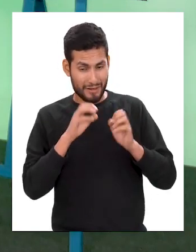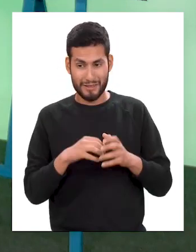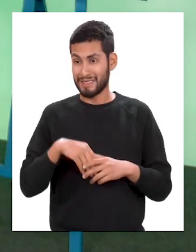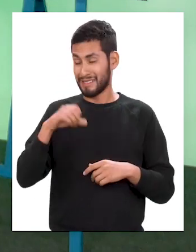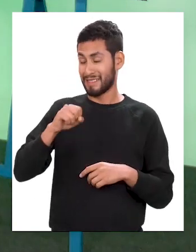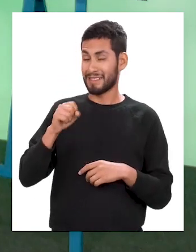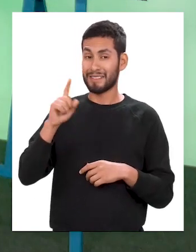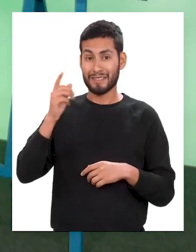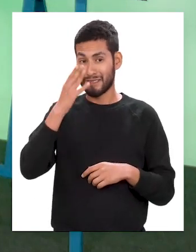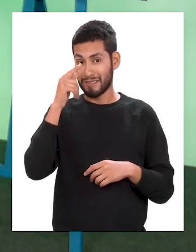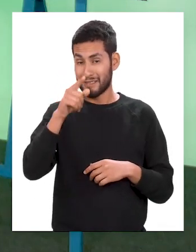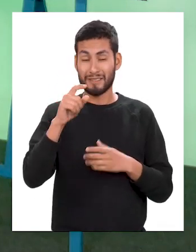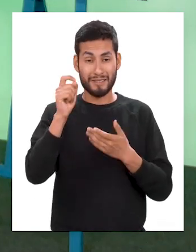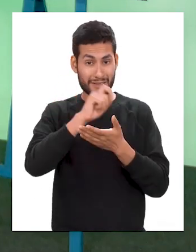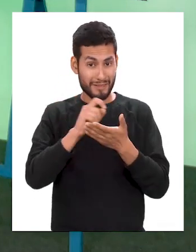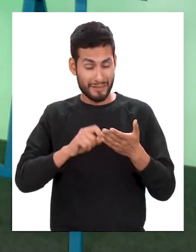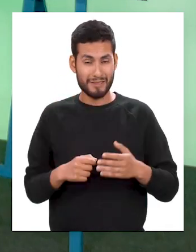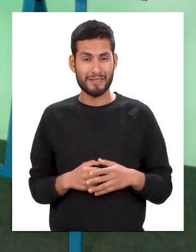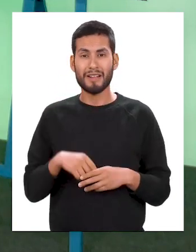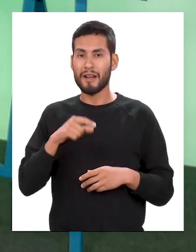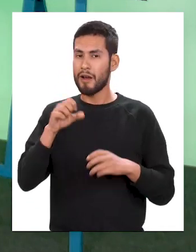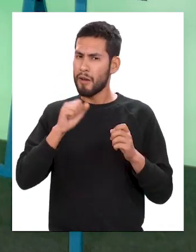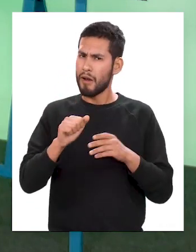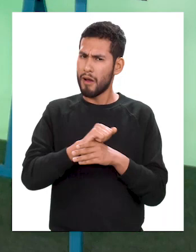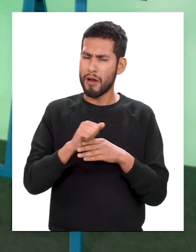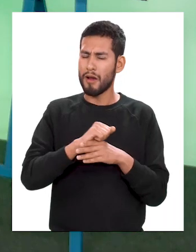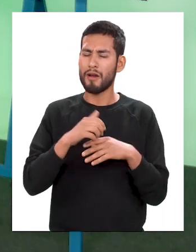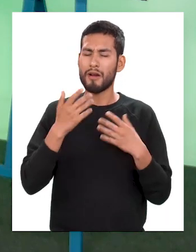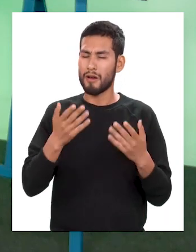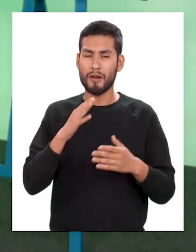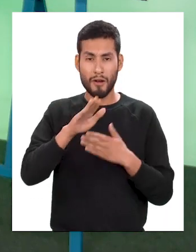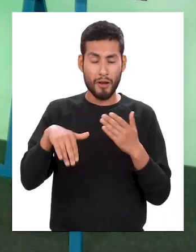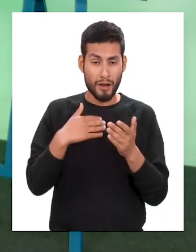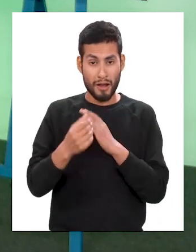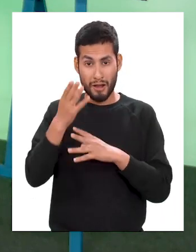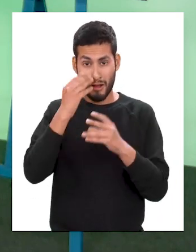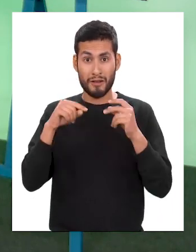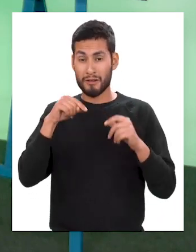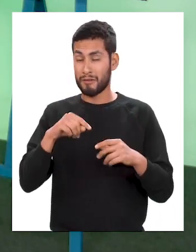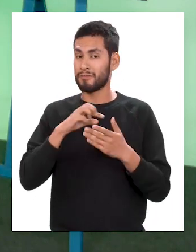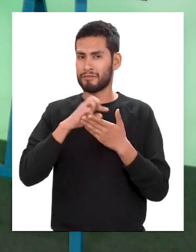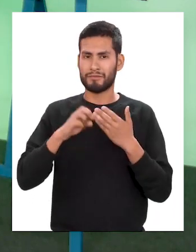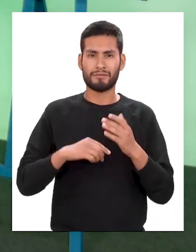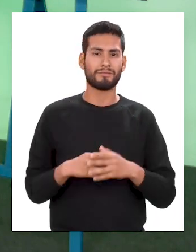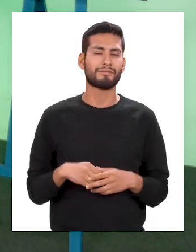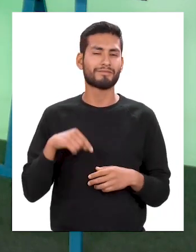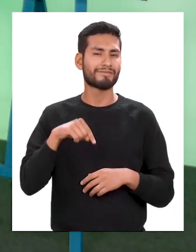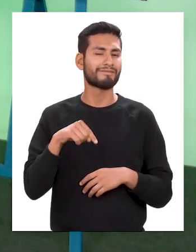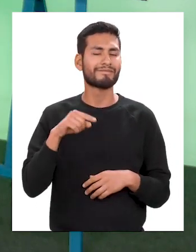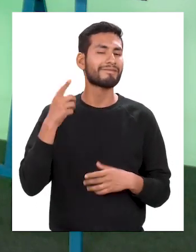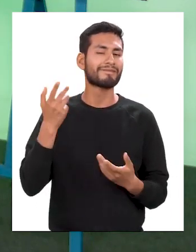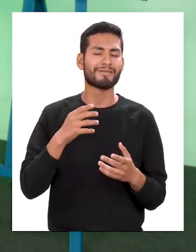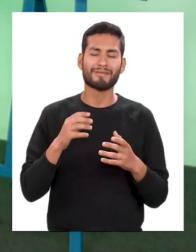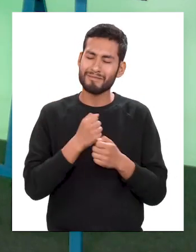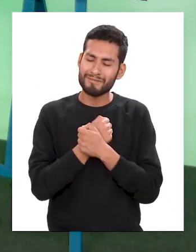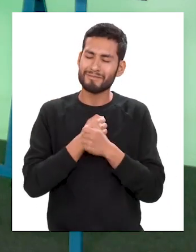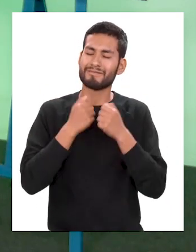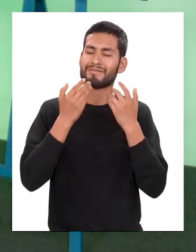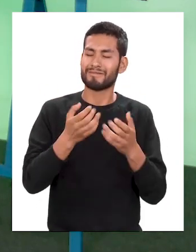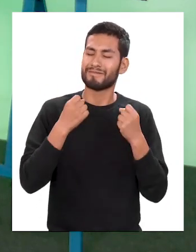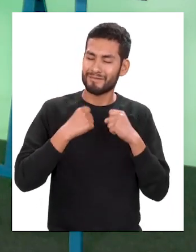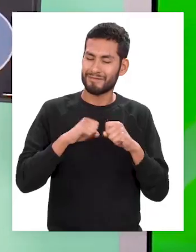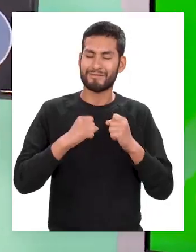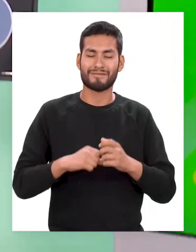cole. No olviden repasar sus apuntes y poner en práctica siempre todo lo aprendido durante el programa, pues va para ustedes con mucho cariño